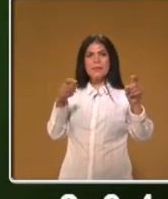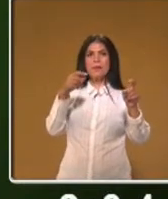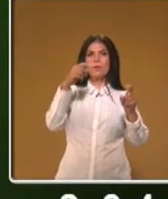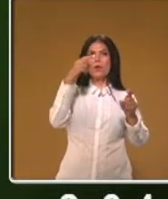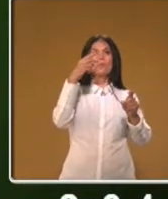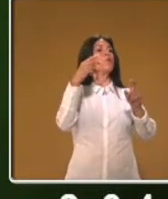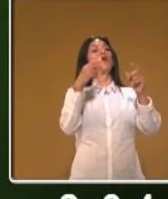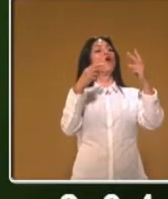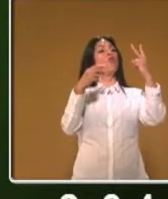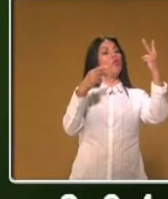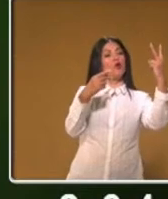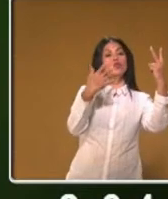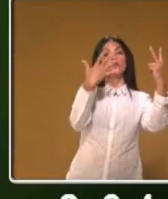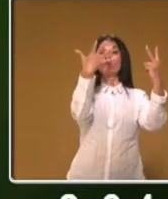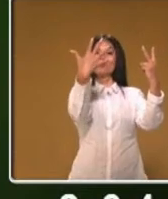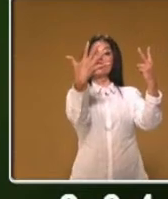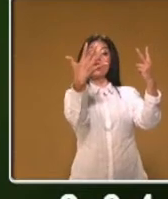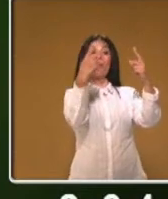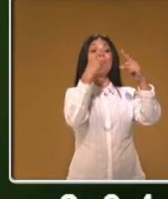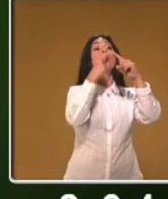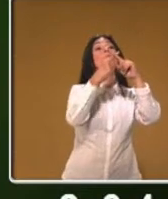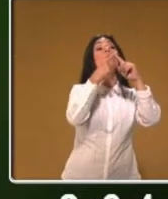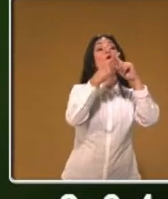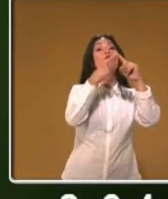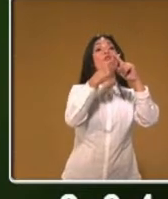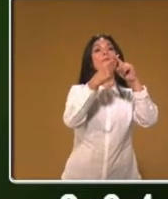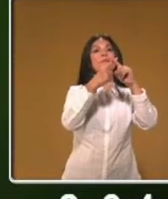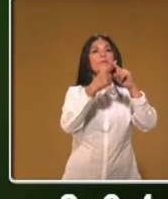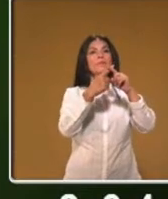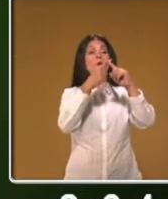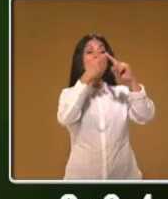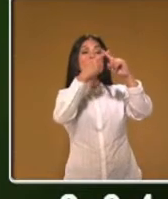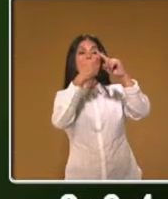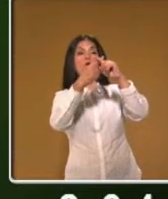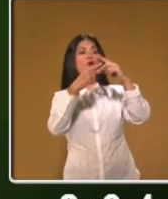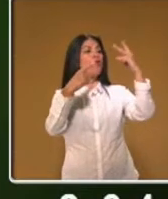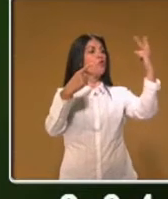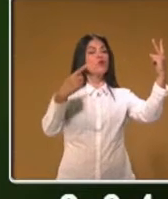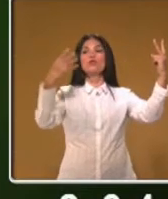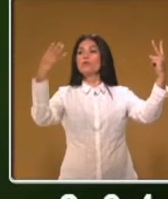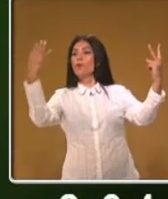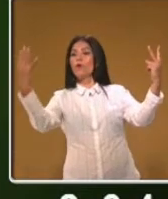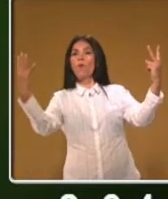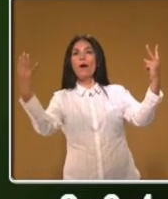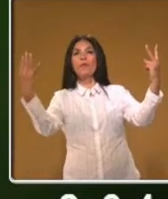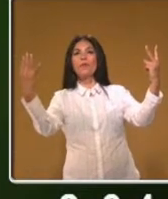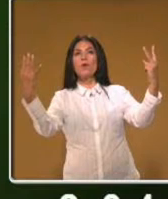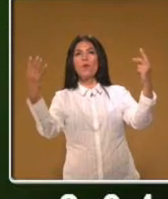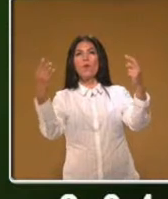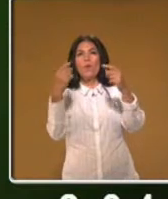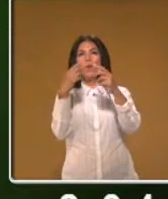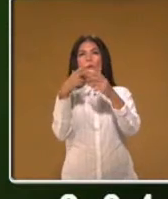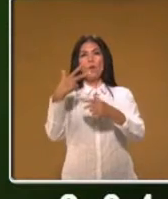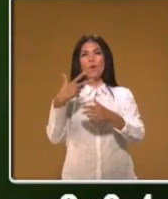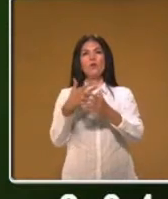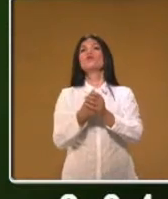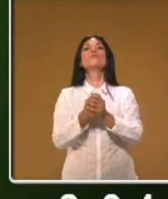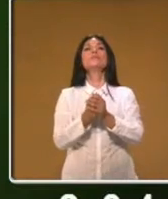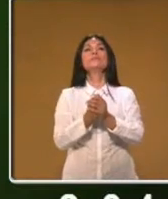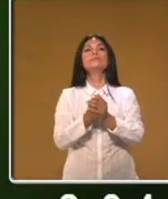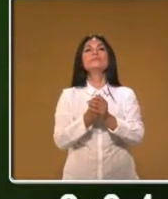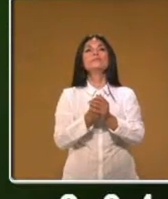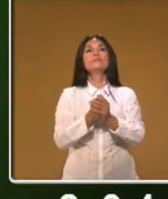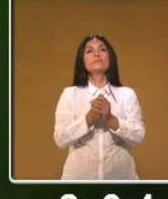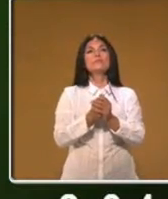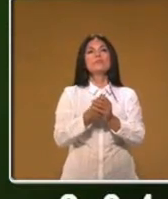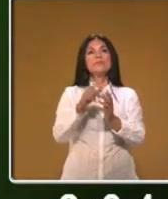da 10, 2 por 4 me da 8 y 2 por 440 me da 880. Es